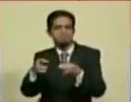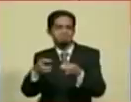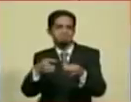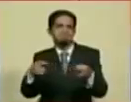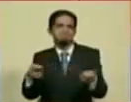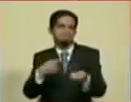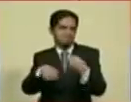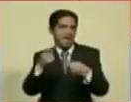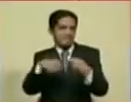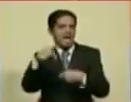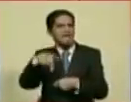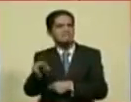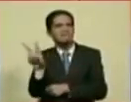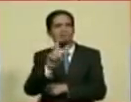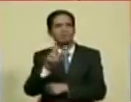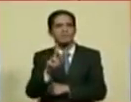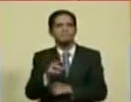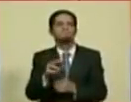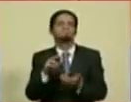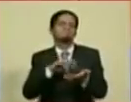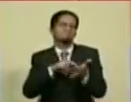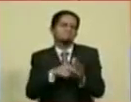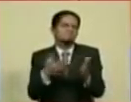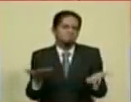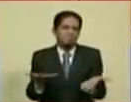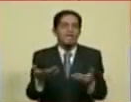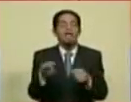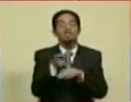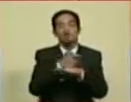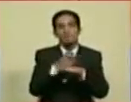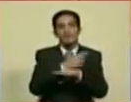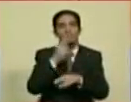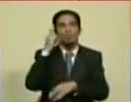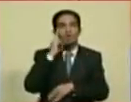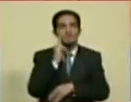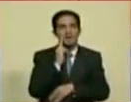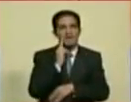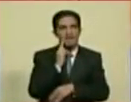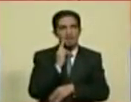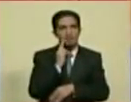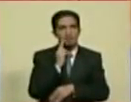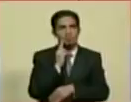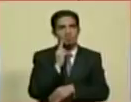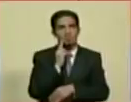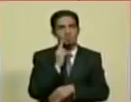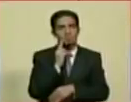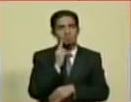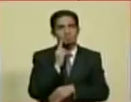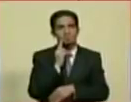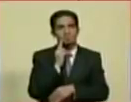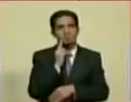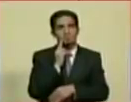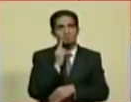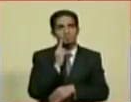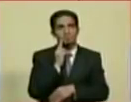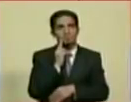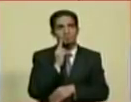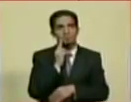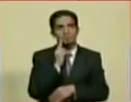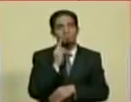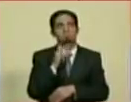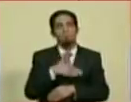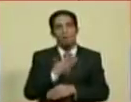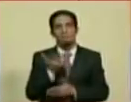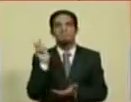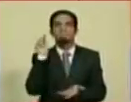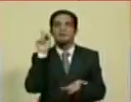decir, que el Estado, el gobierno bolivariano, va a intervenir, participar en el mercado